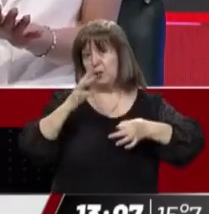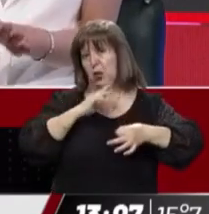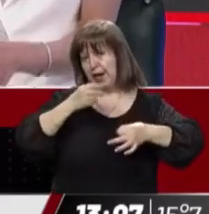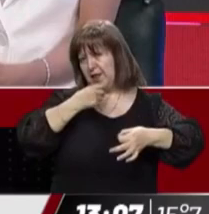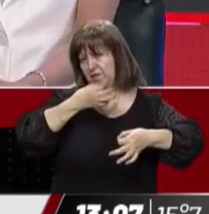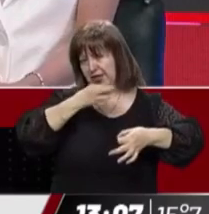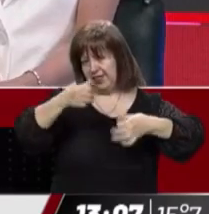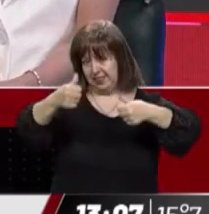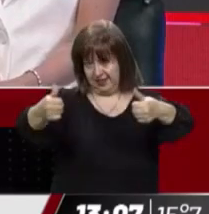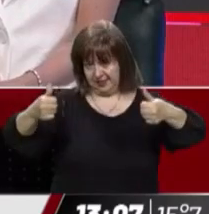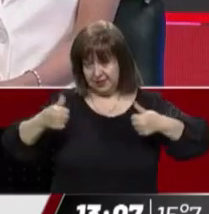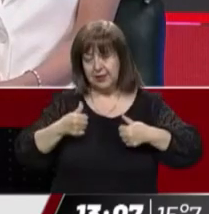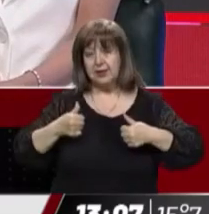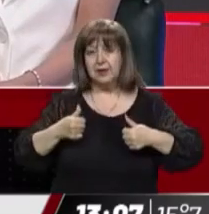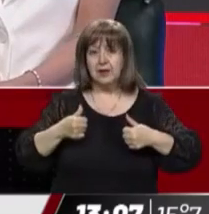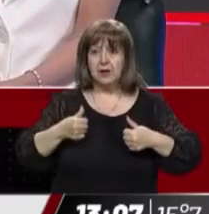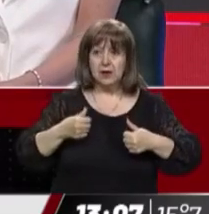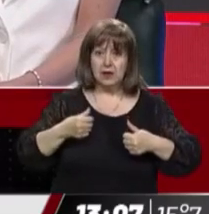están vendiendo.